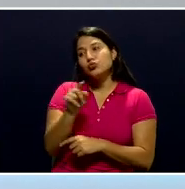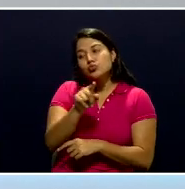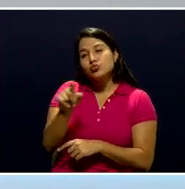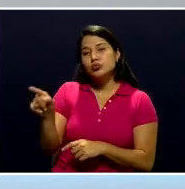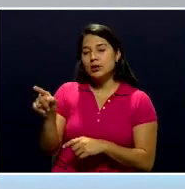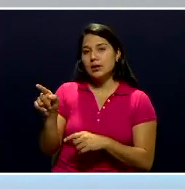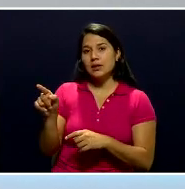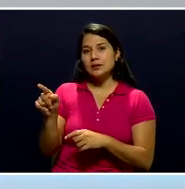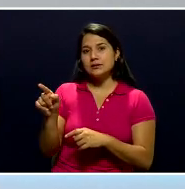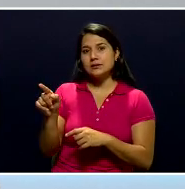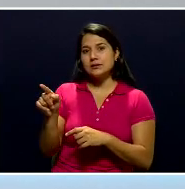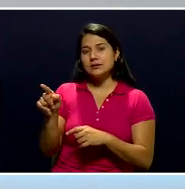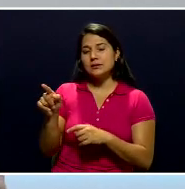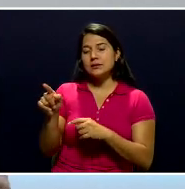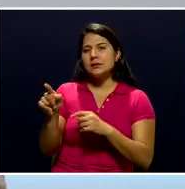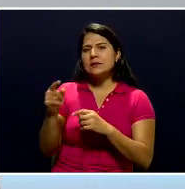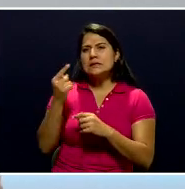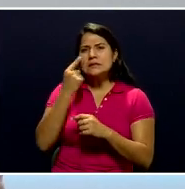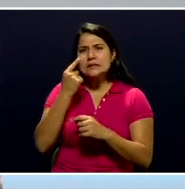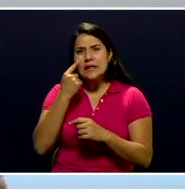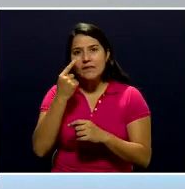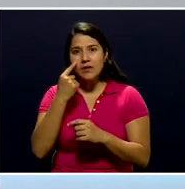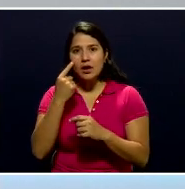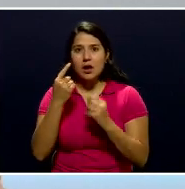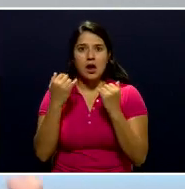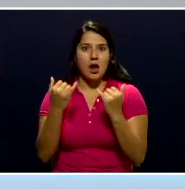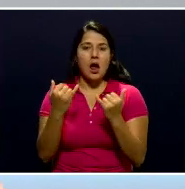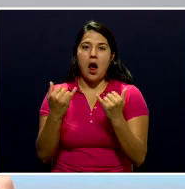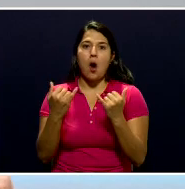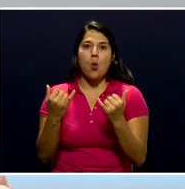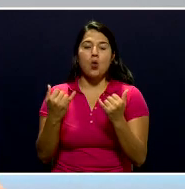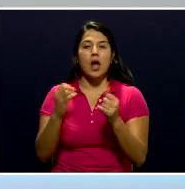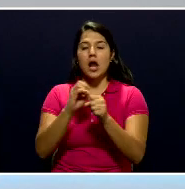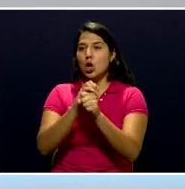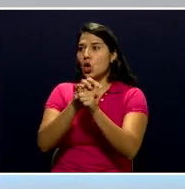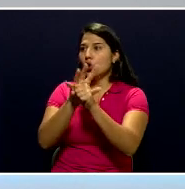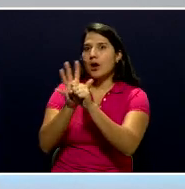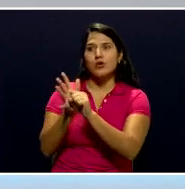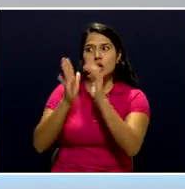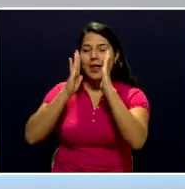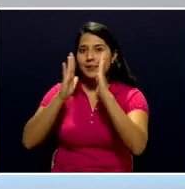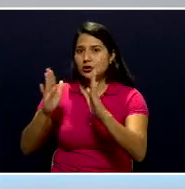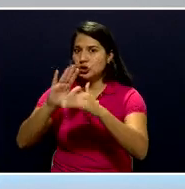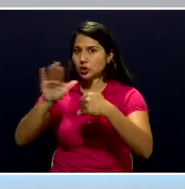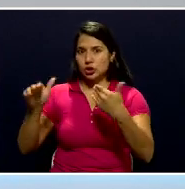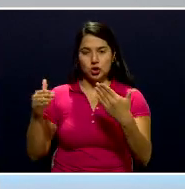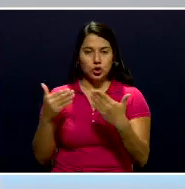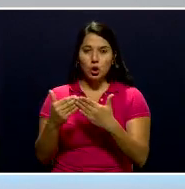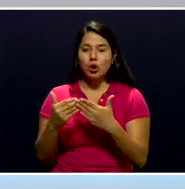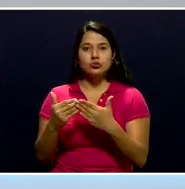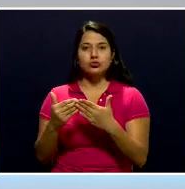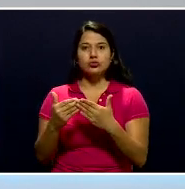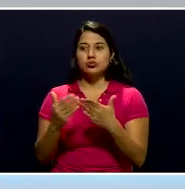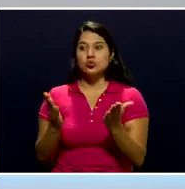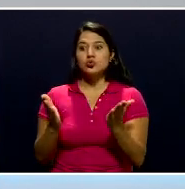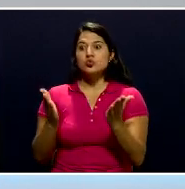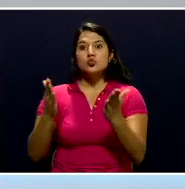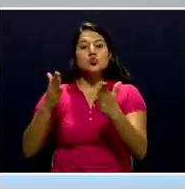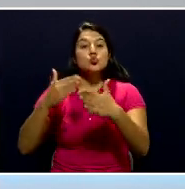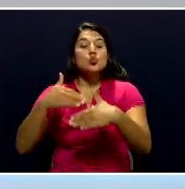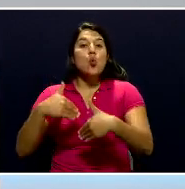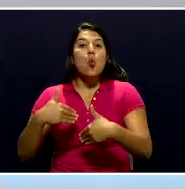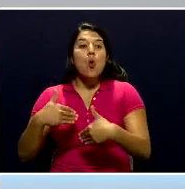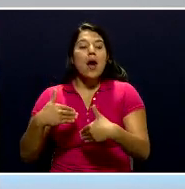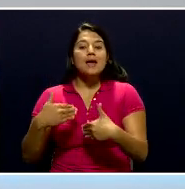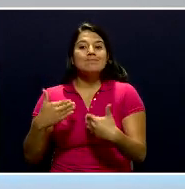informativamente, un poco el coronavirus se roba todo el oxígeno de la habitación, ¿cierto? Así es. No hay posibilidad de tener la